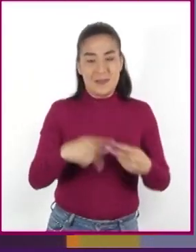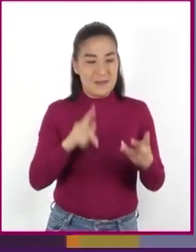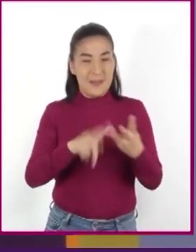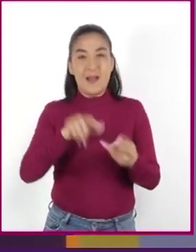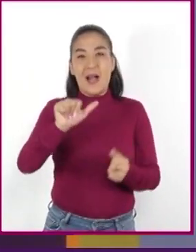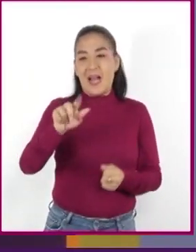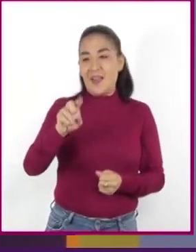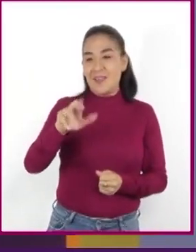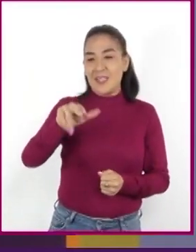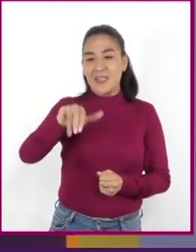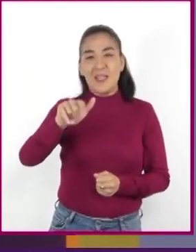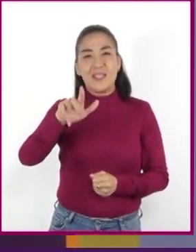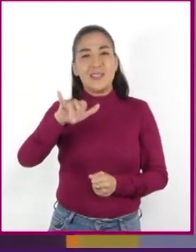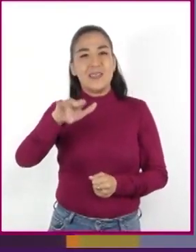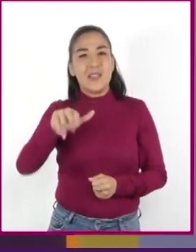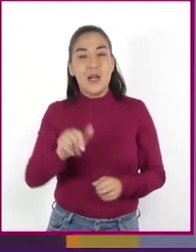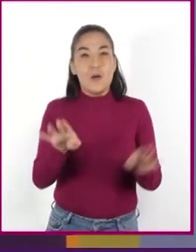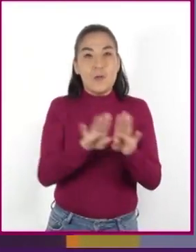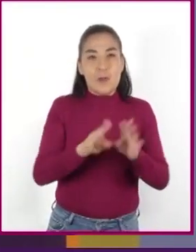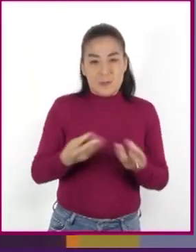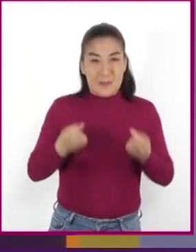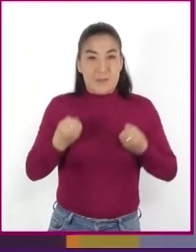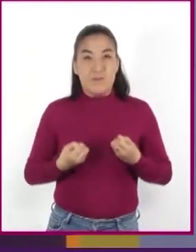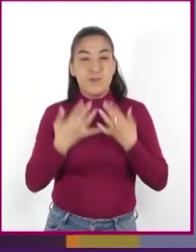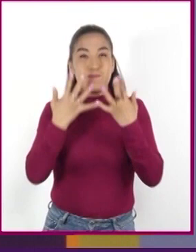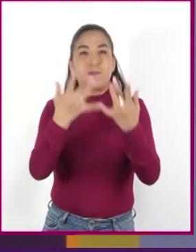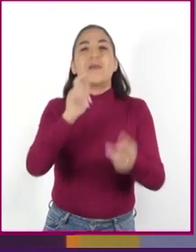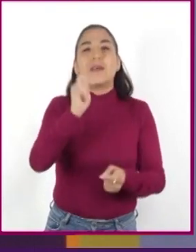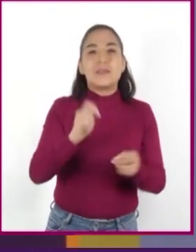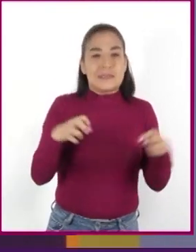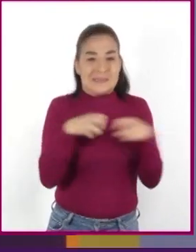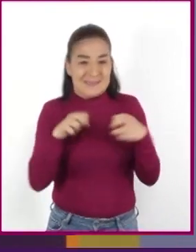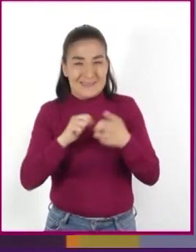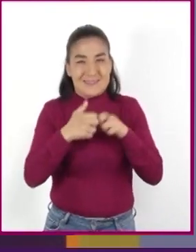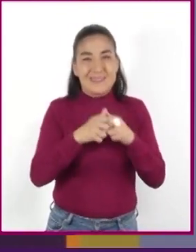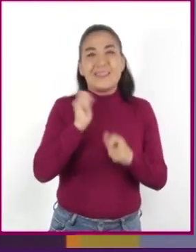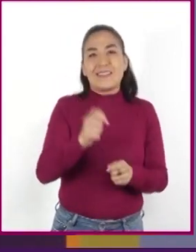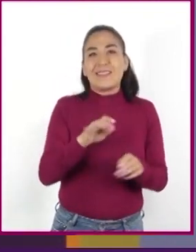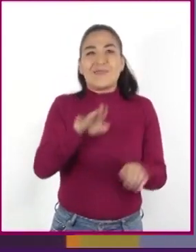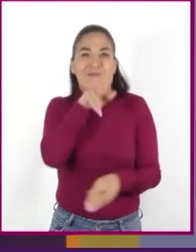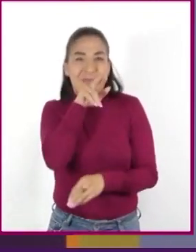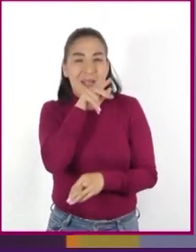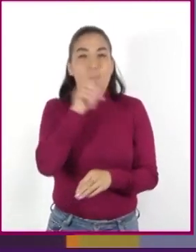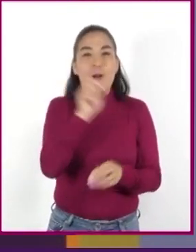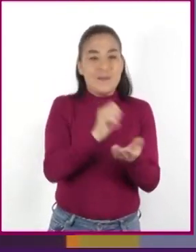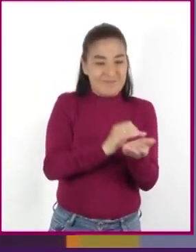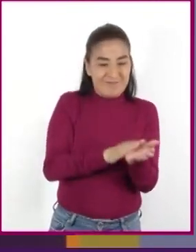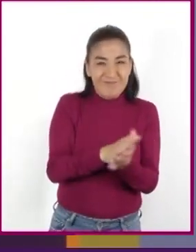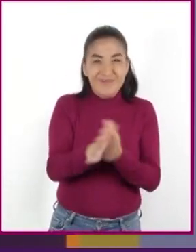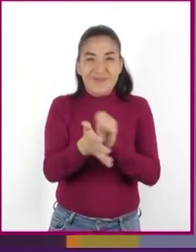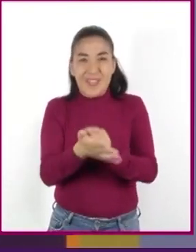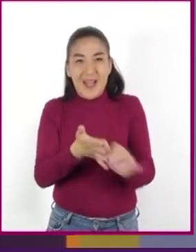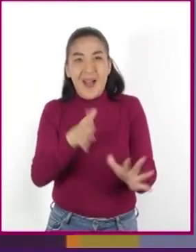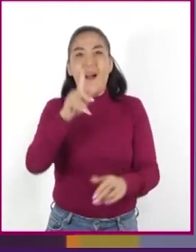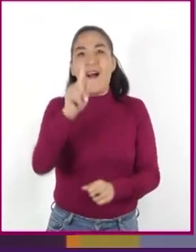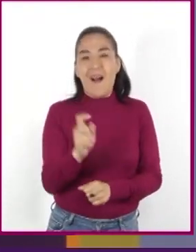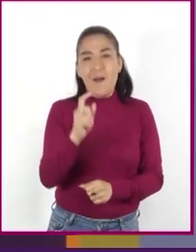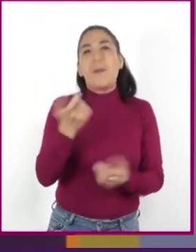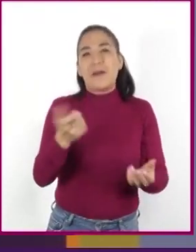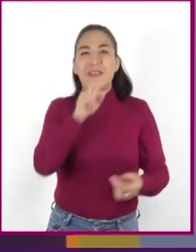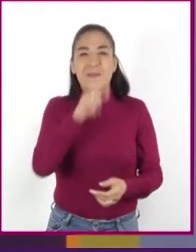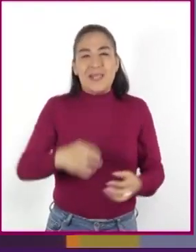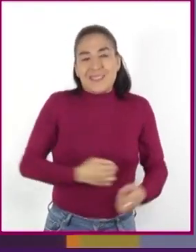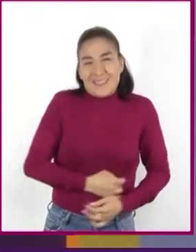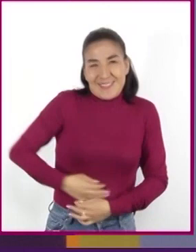Adrenalina. Se libera cuando entran en periodo de estrés o nervios. Se manifiesta cuando les sudan las manos o sienten mariposas